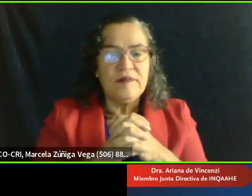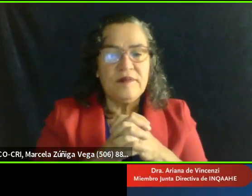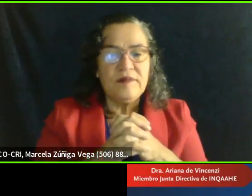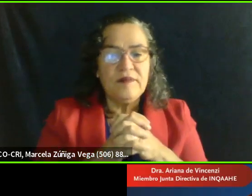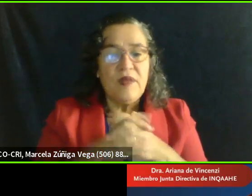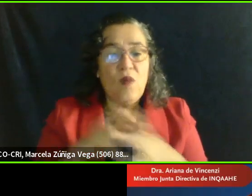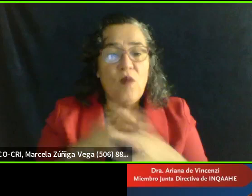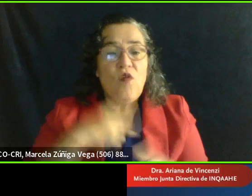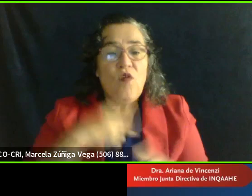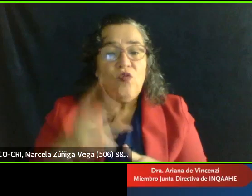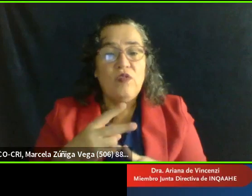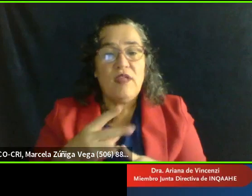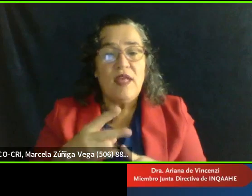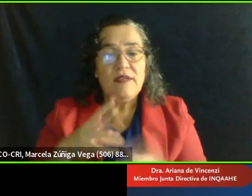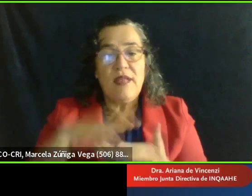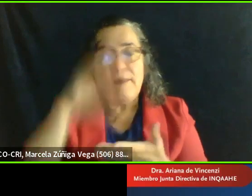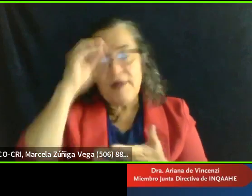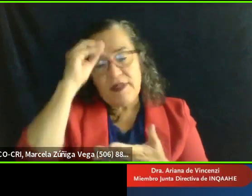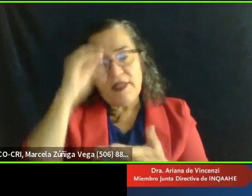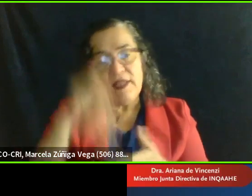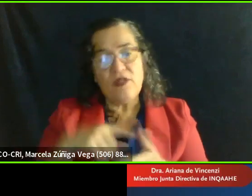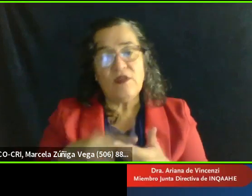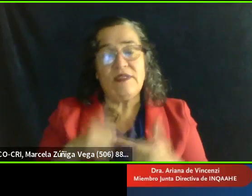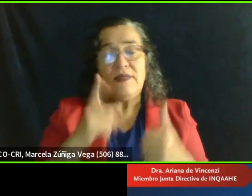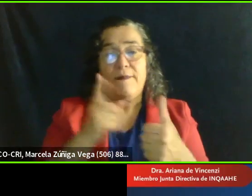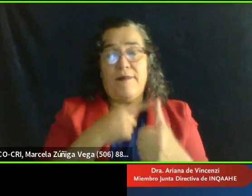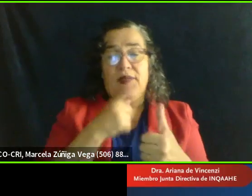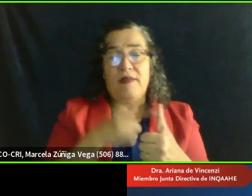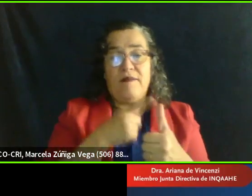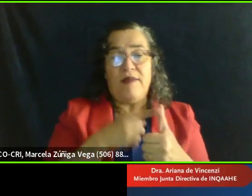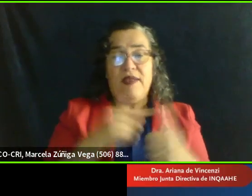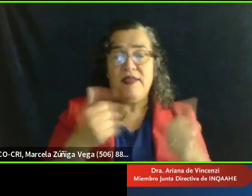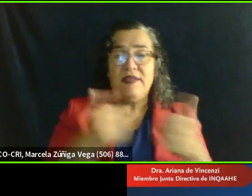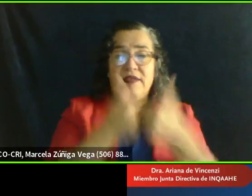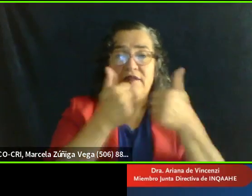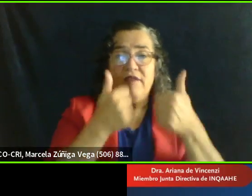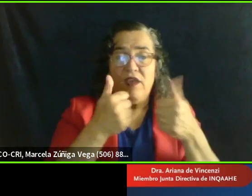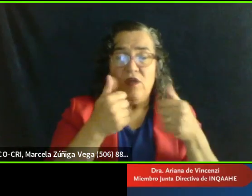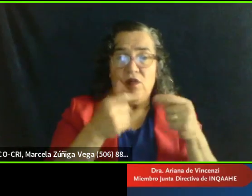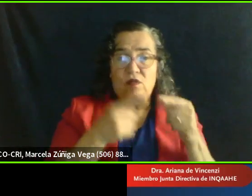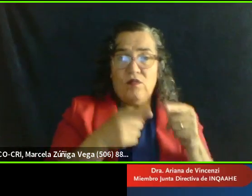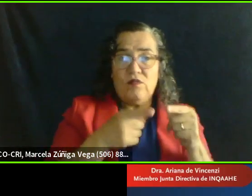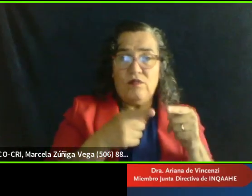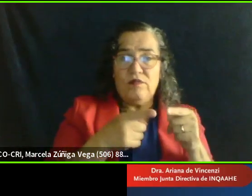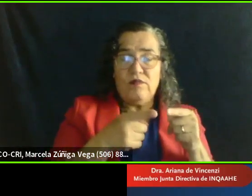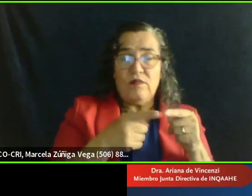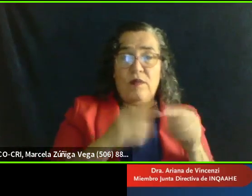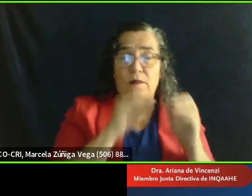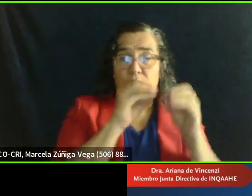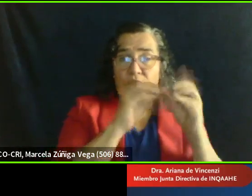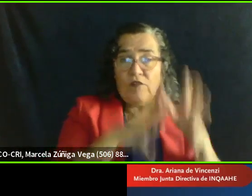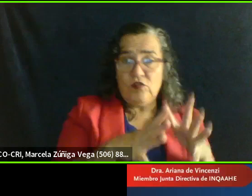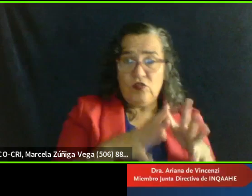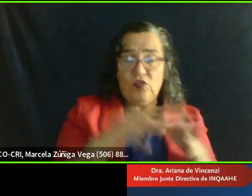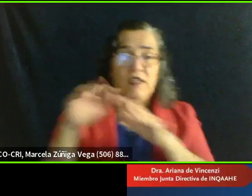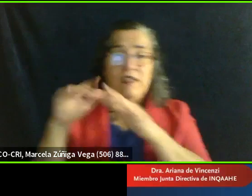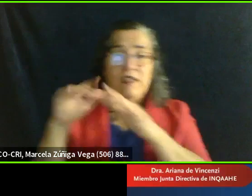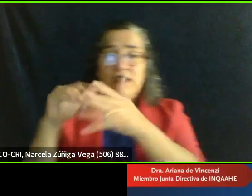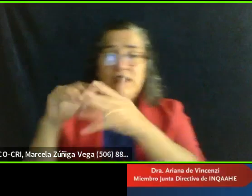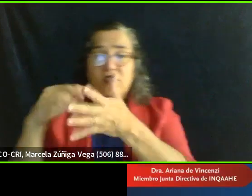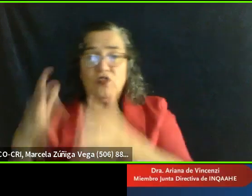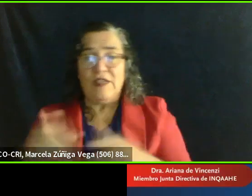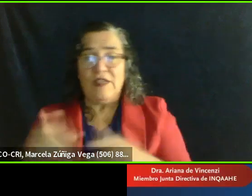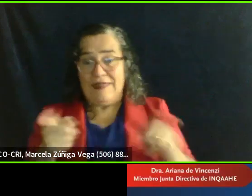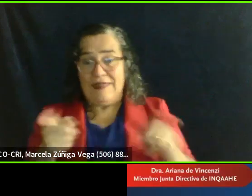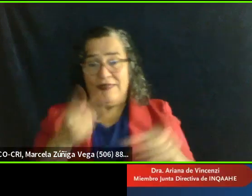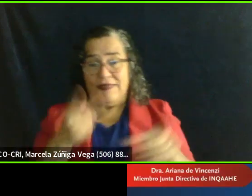del sujeto de querer aprender. Entonces, el primer desafío es que profesores y estudiantes comprendan que el